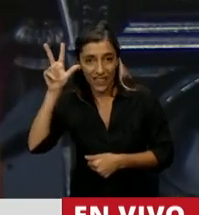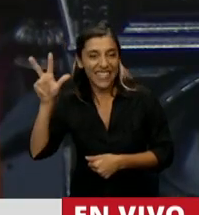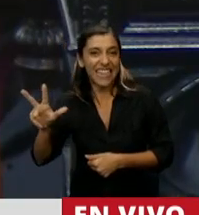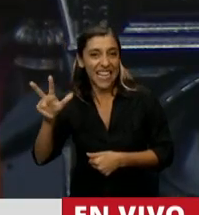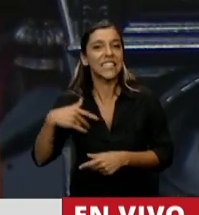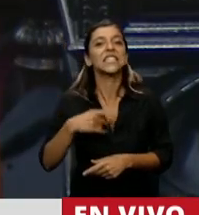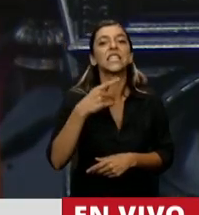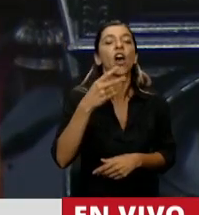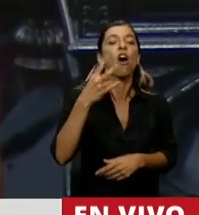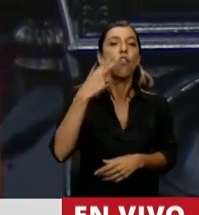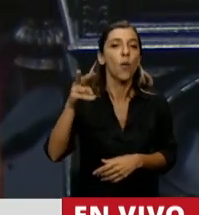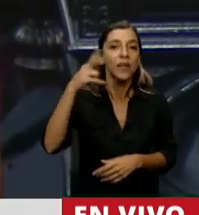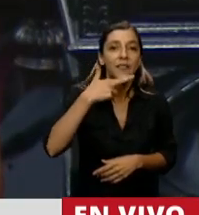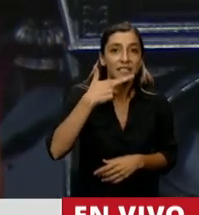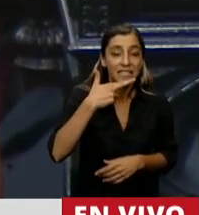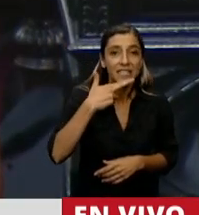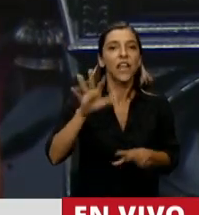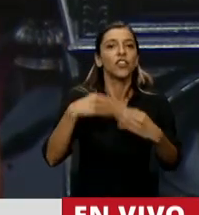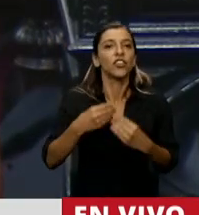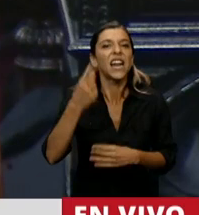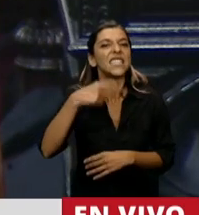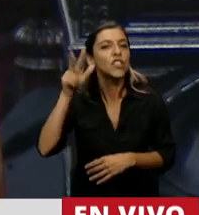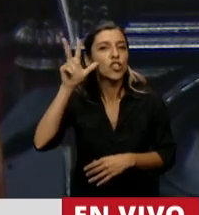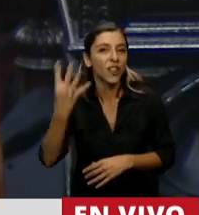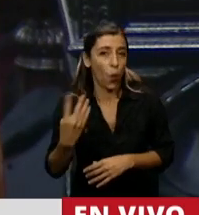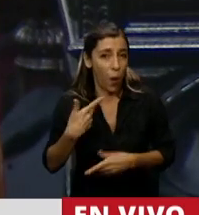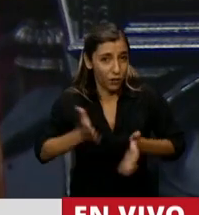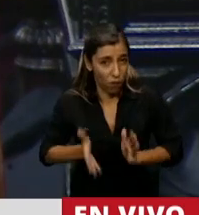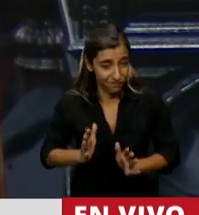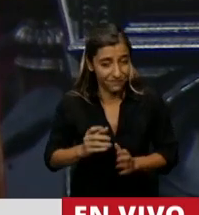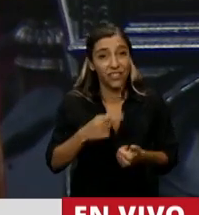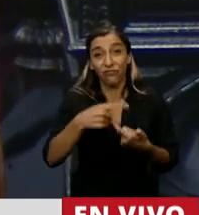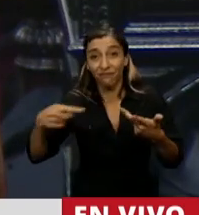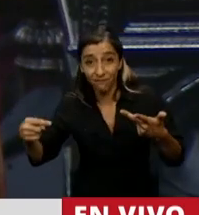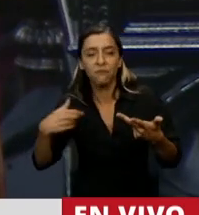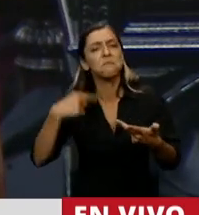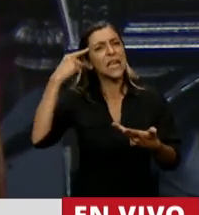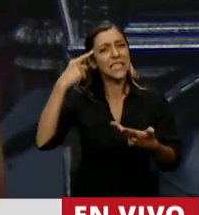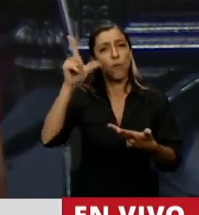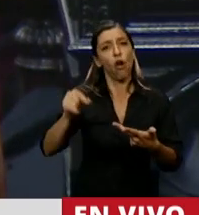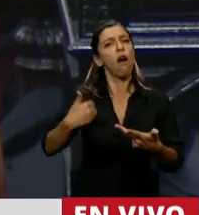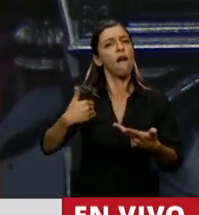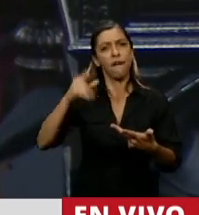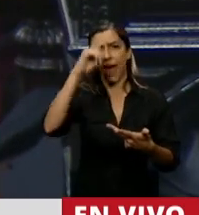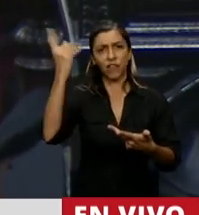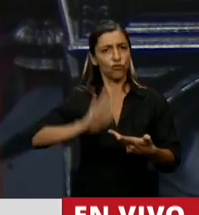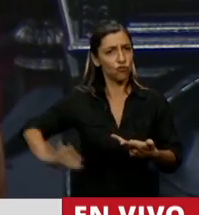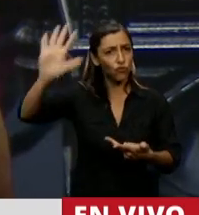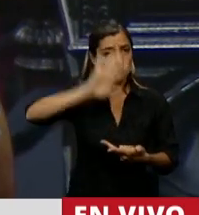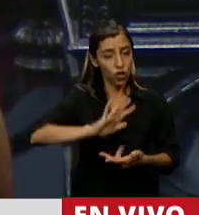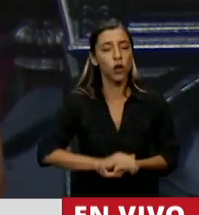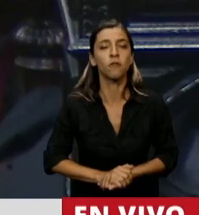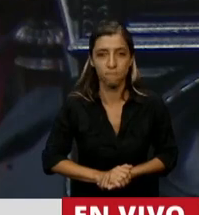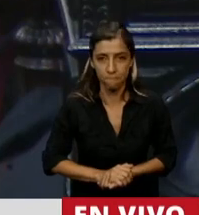2017, 184. Pero si pensamos desde los datos nacionales y que nos han acercado a